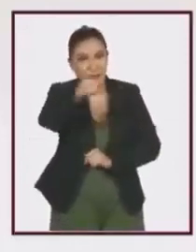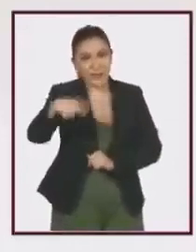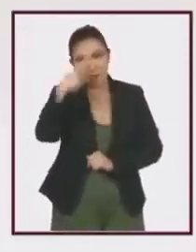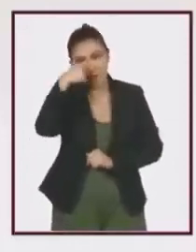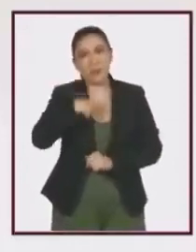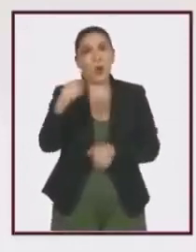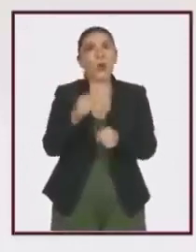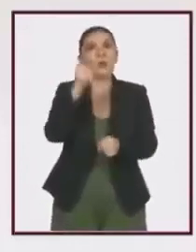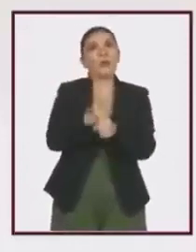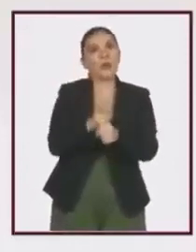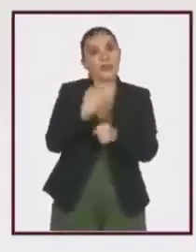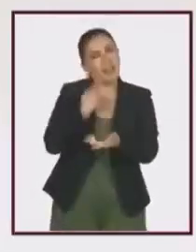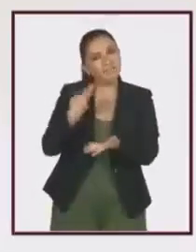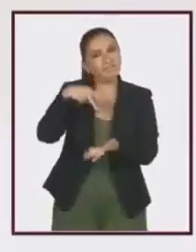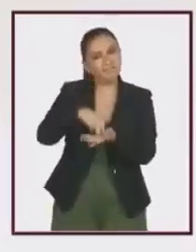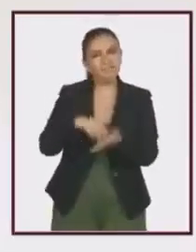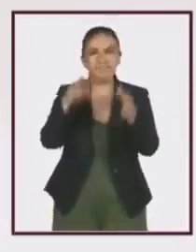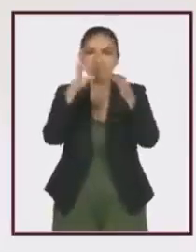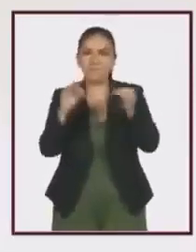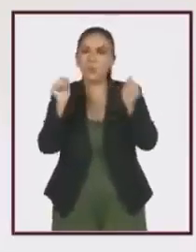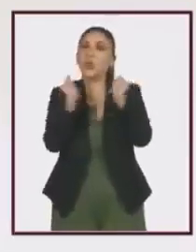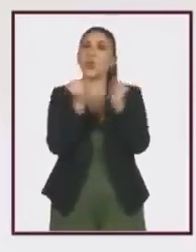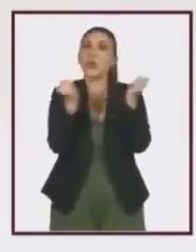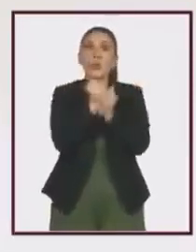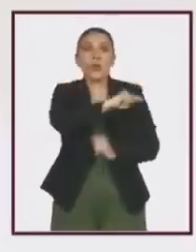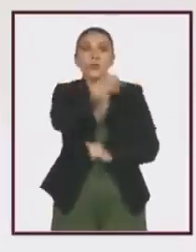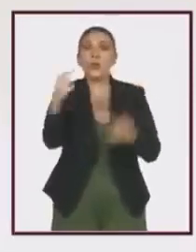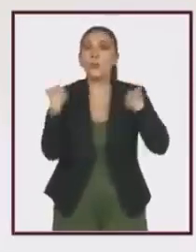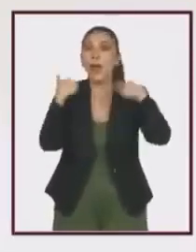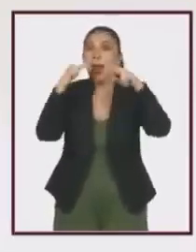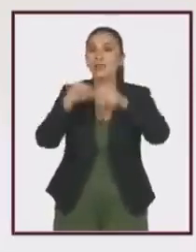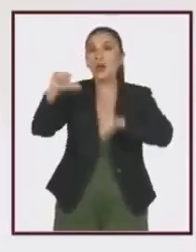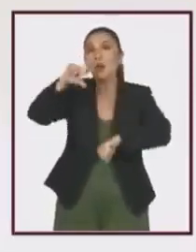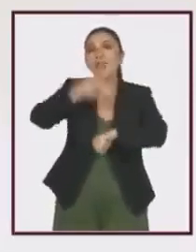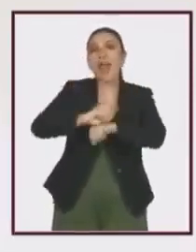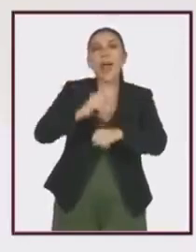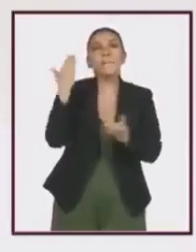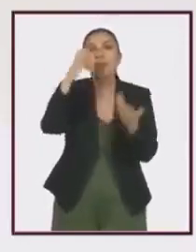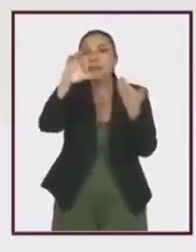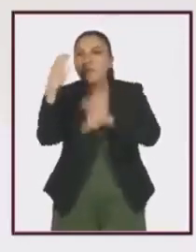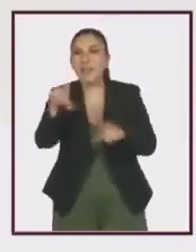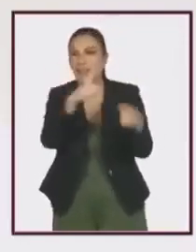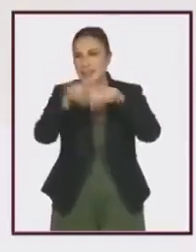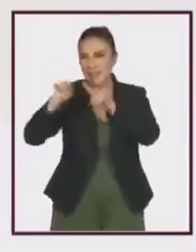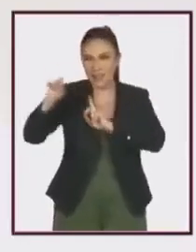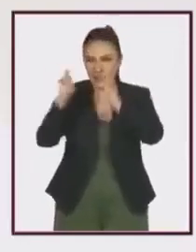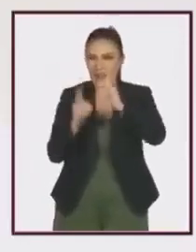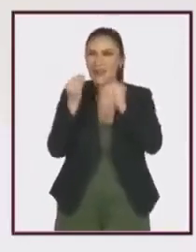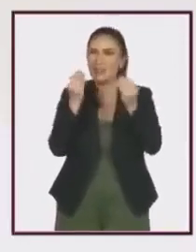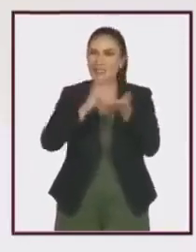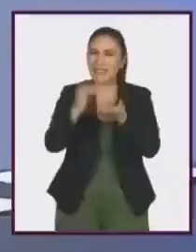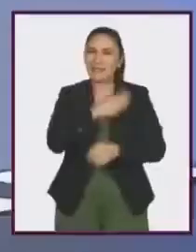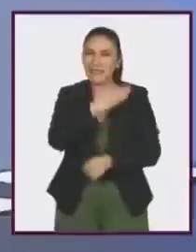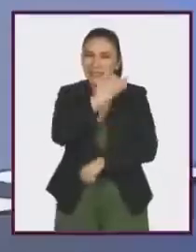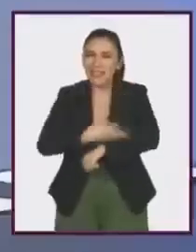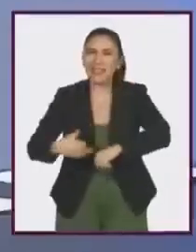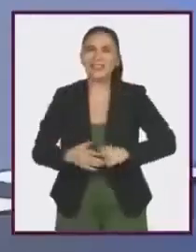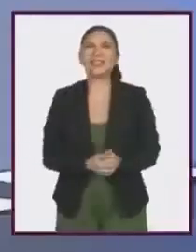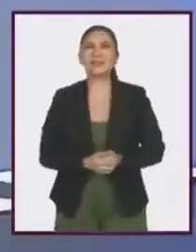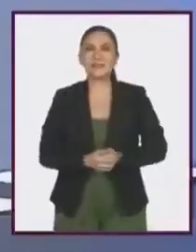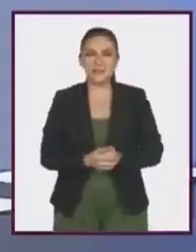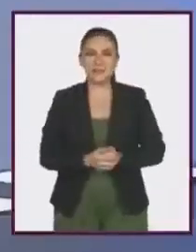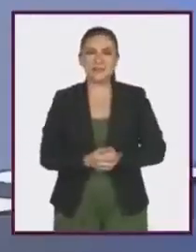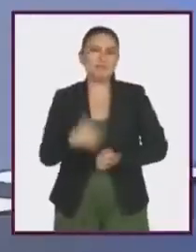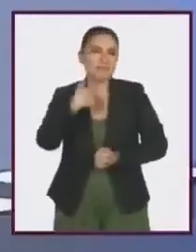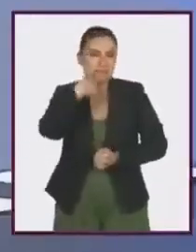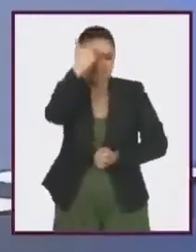por la oportunidad y a todos los maestros que nos hicieron llegar sus preguntas. Buenas tardes. Sabemos